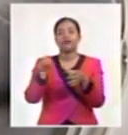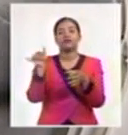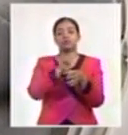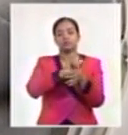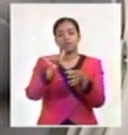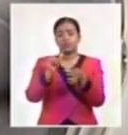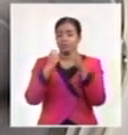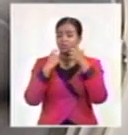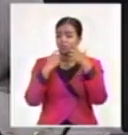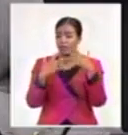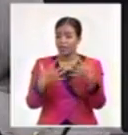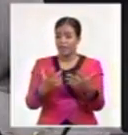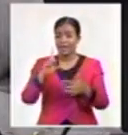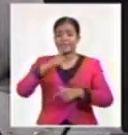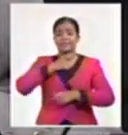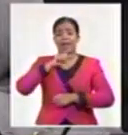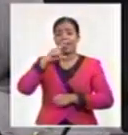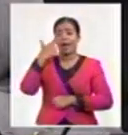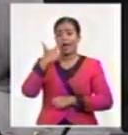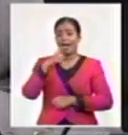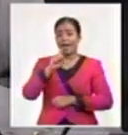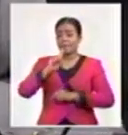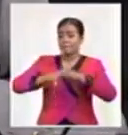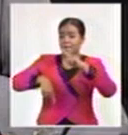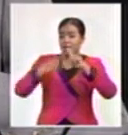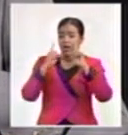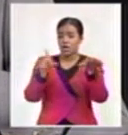de la próxima reunión, la CELAC